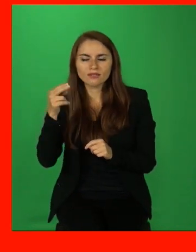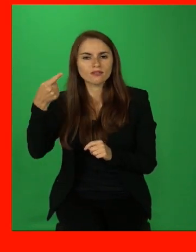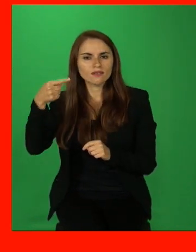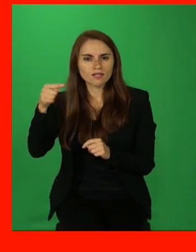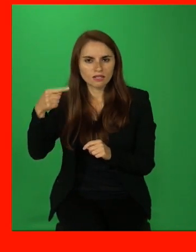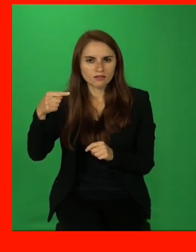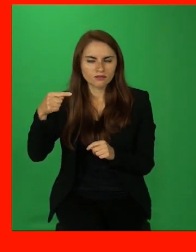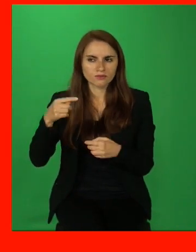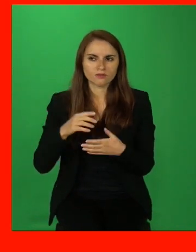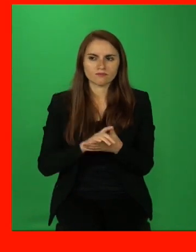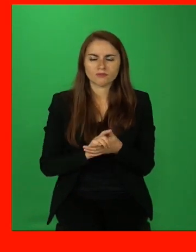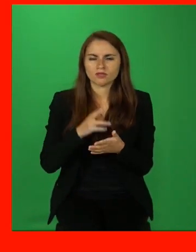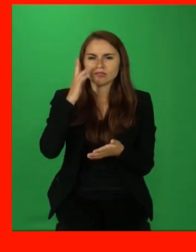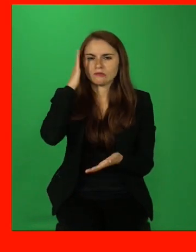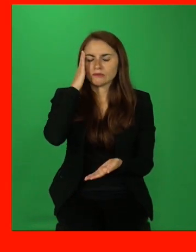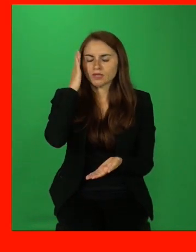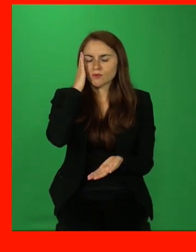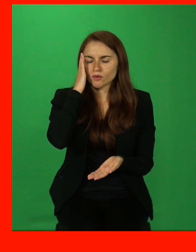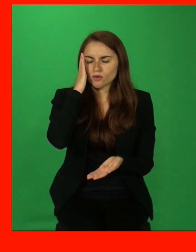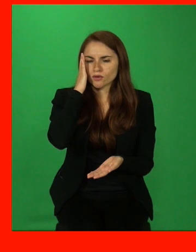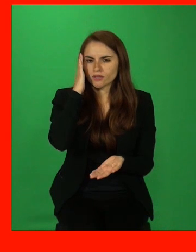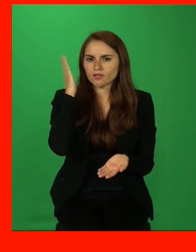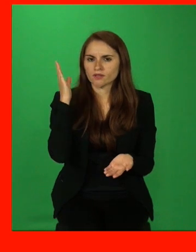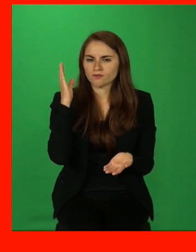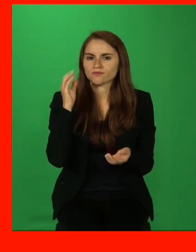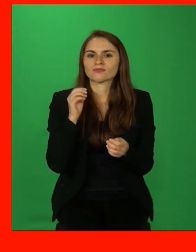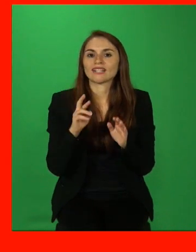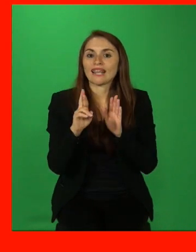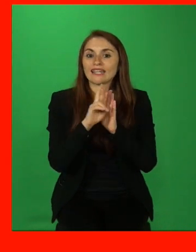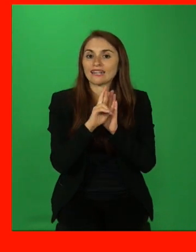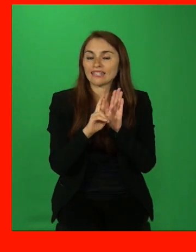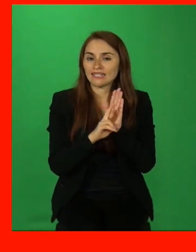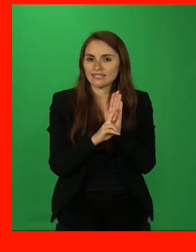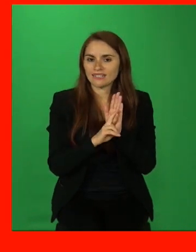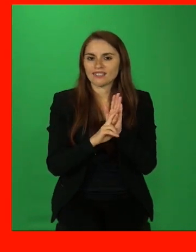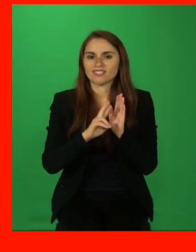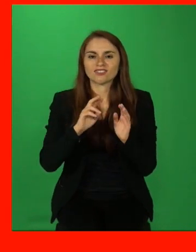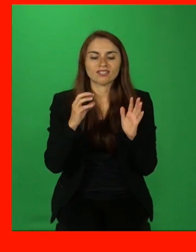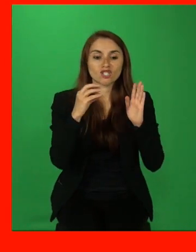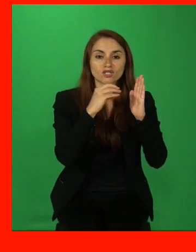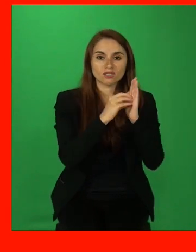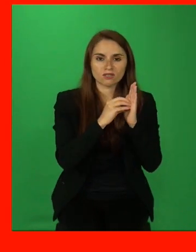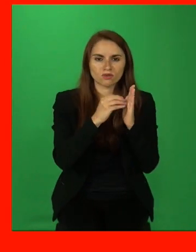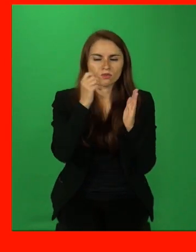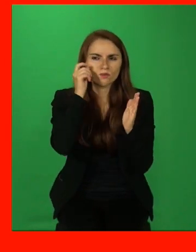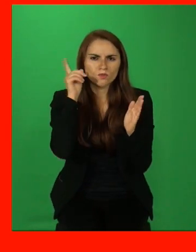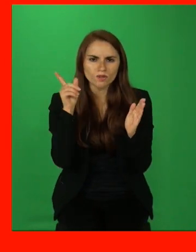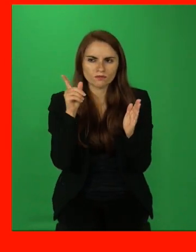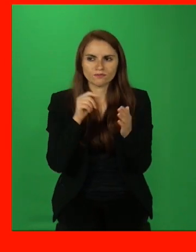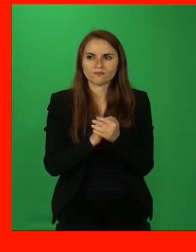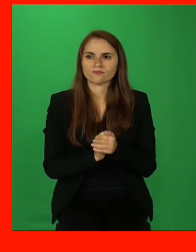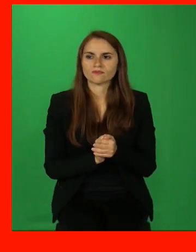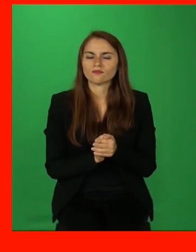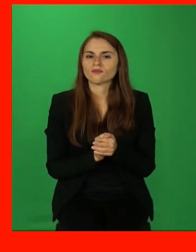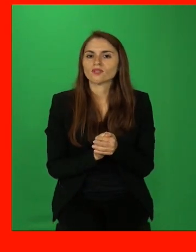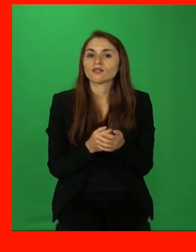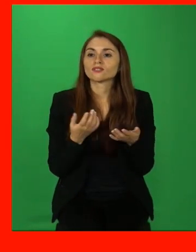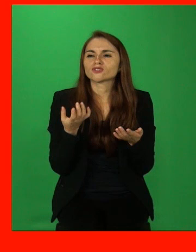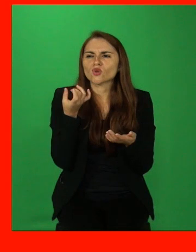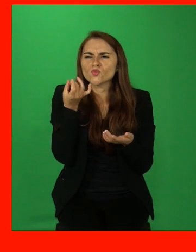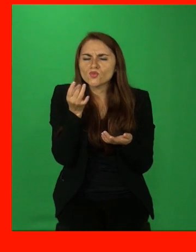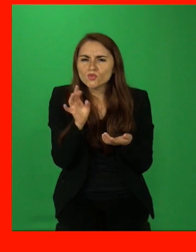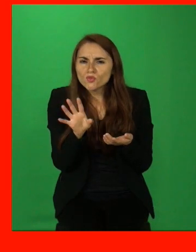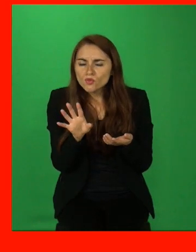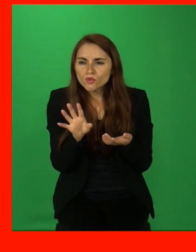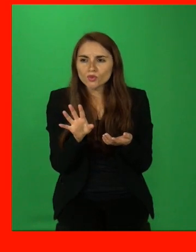tiene que venir a tu mente entonces la regla general de los signos y veamos la única forma que un número